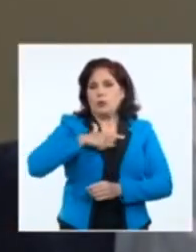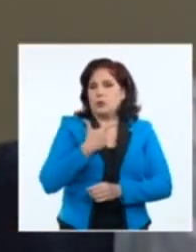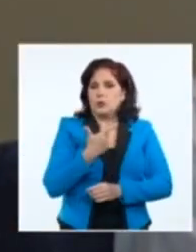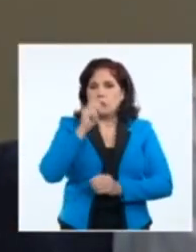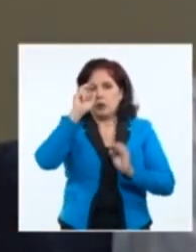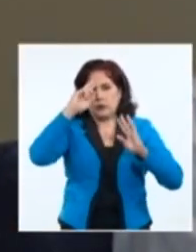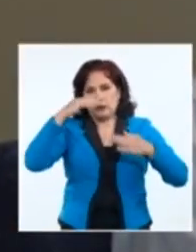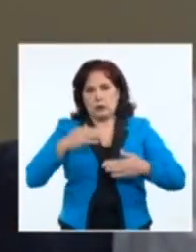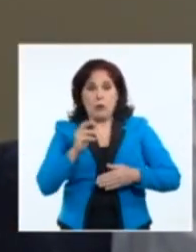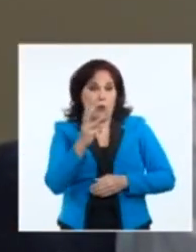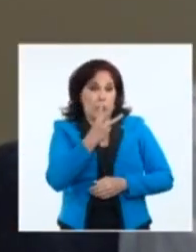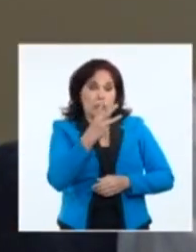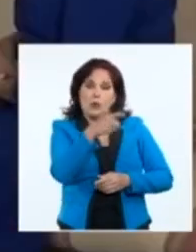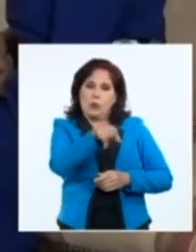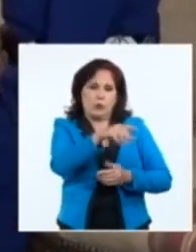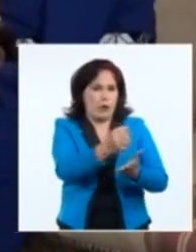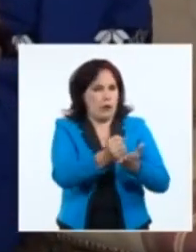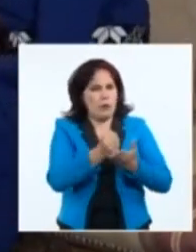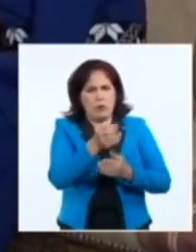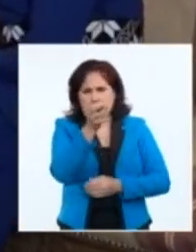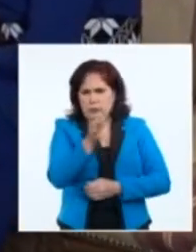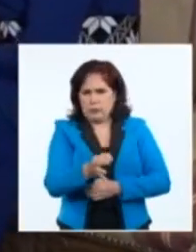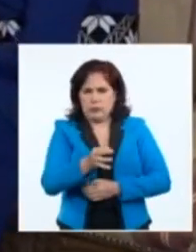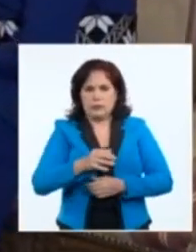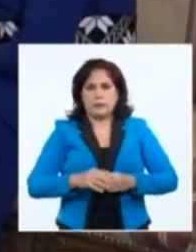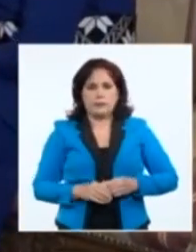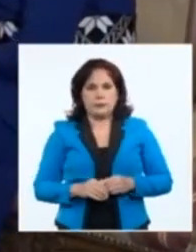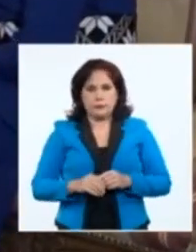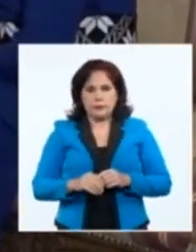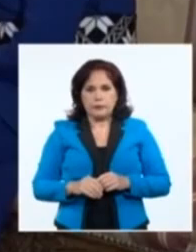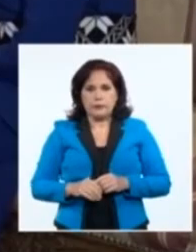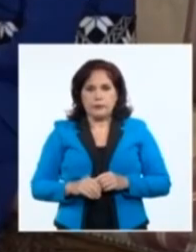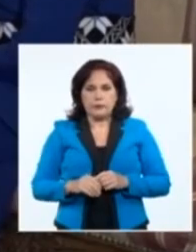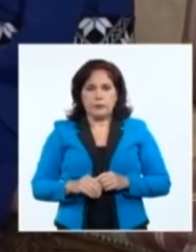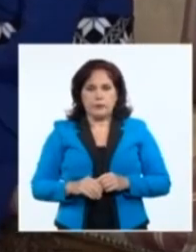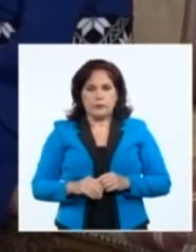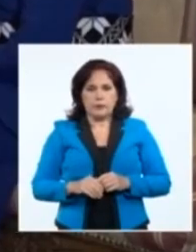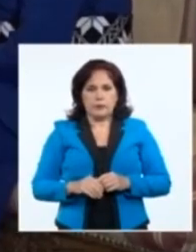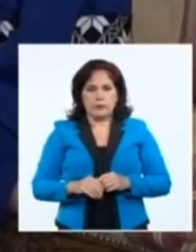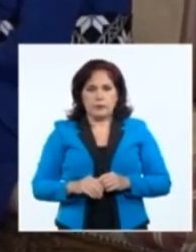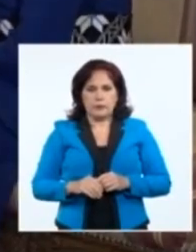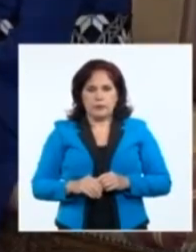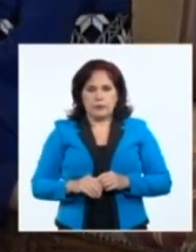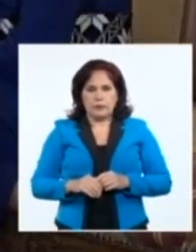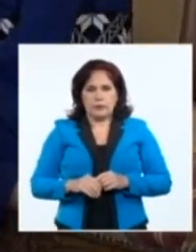la salud pública. Desde Belice, Wilmer Rodríguez Fernández, Sistema Informativo de la Televisión Cubana.